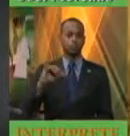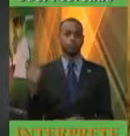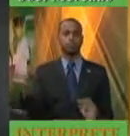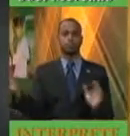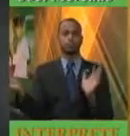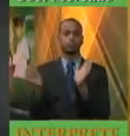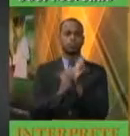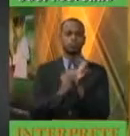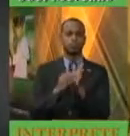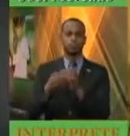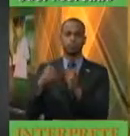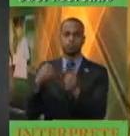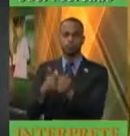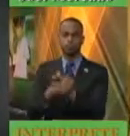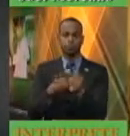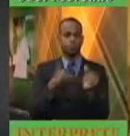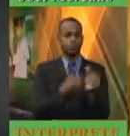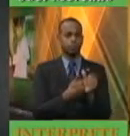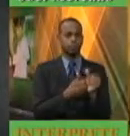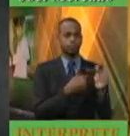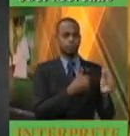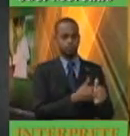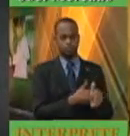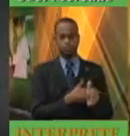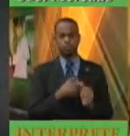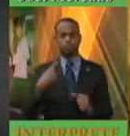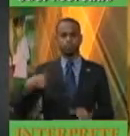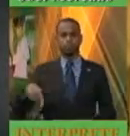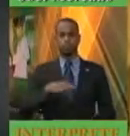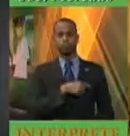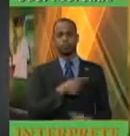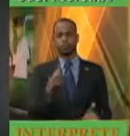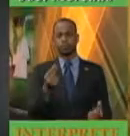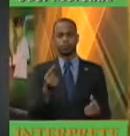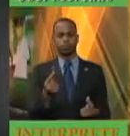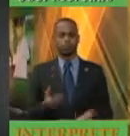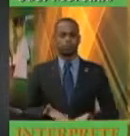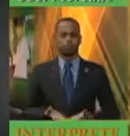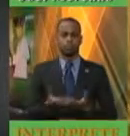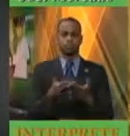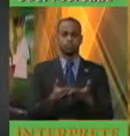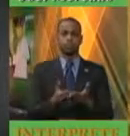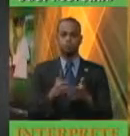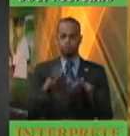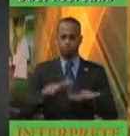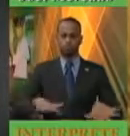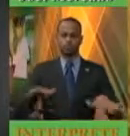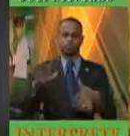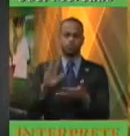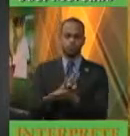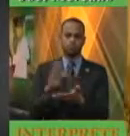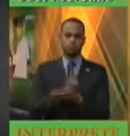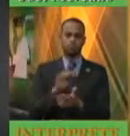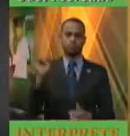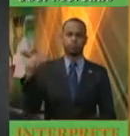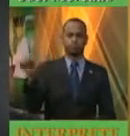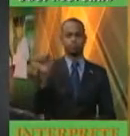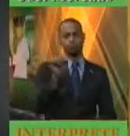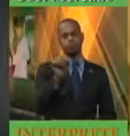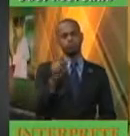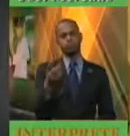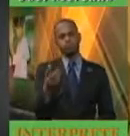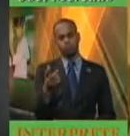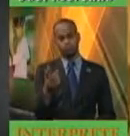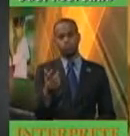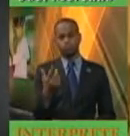plasmado en cada mural. Estamos proponiendo que sea en todas las escuelas. Bien. Y los